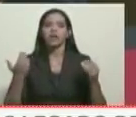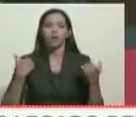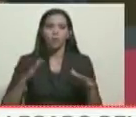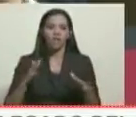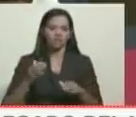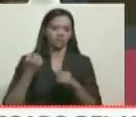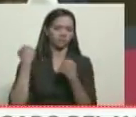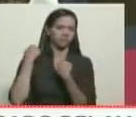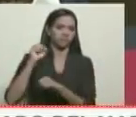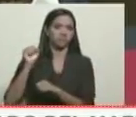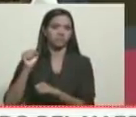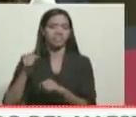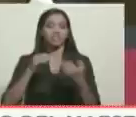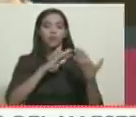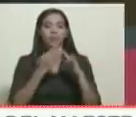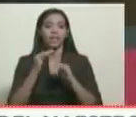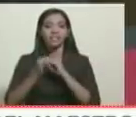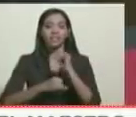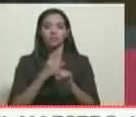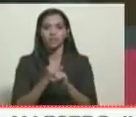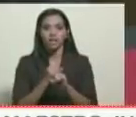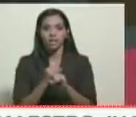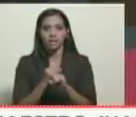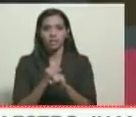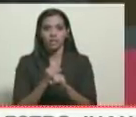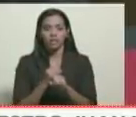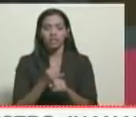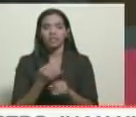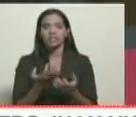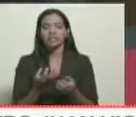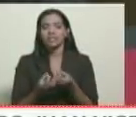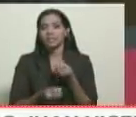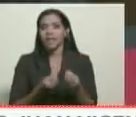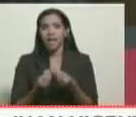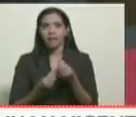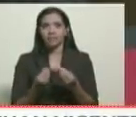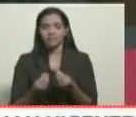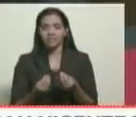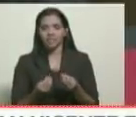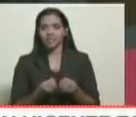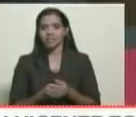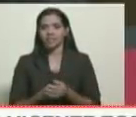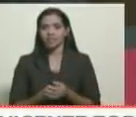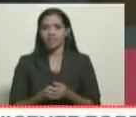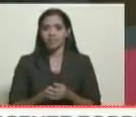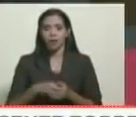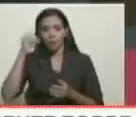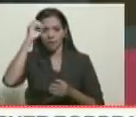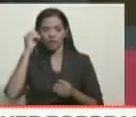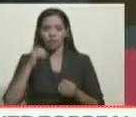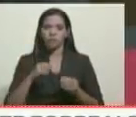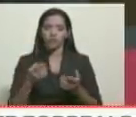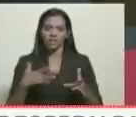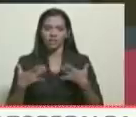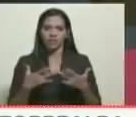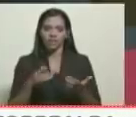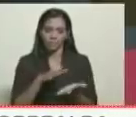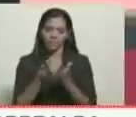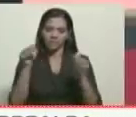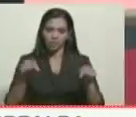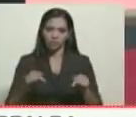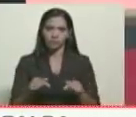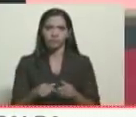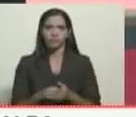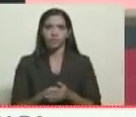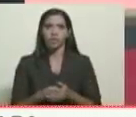unánime de esa comunidad internacional que hace mutis por estos hechos terribles que aquí han pasado.